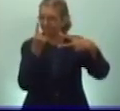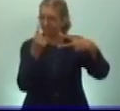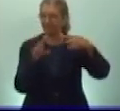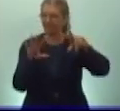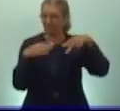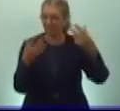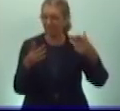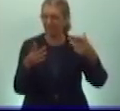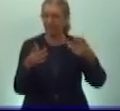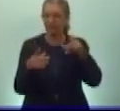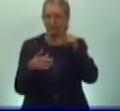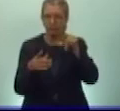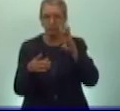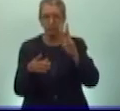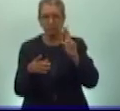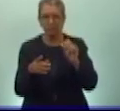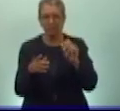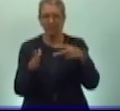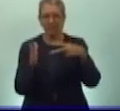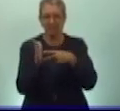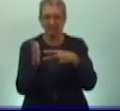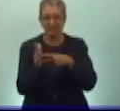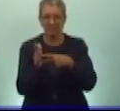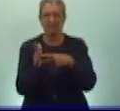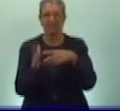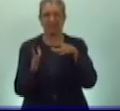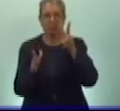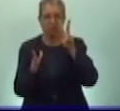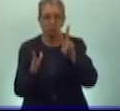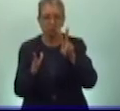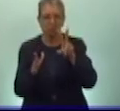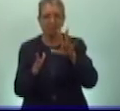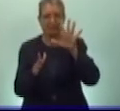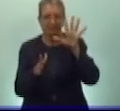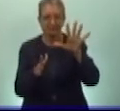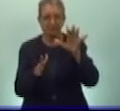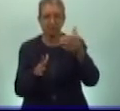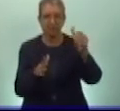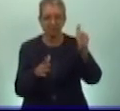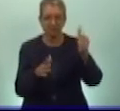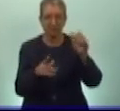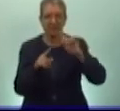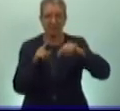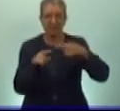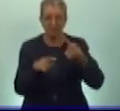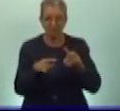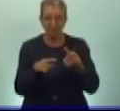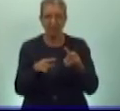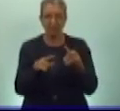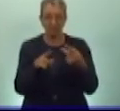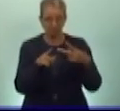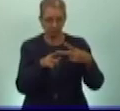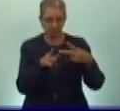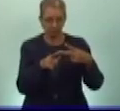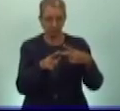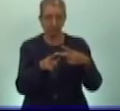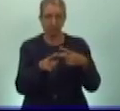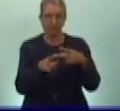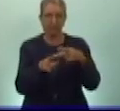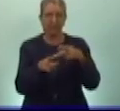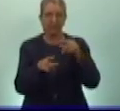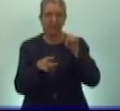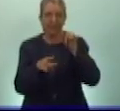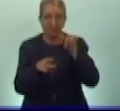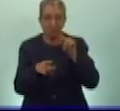a determinar cuáles de estos números son divisibles por 2, 5 y 10 y cuáles de estos números son divisibles por 2, 5 y 10, pero